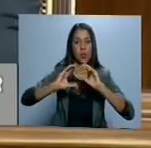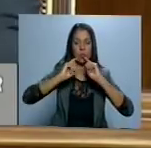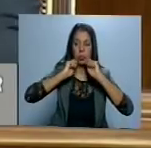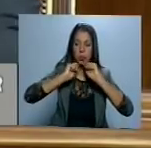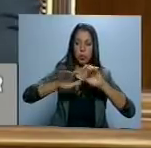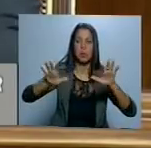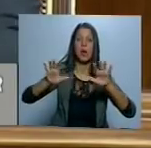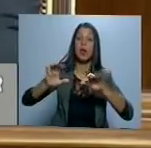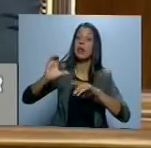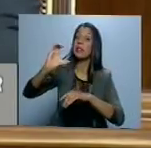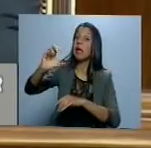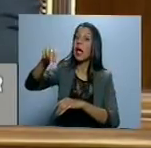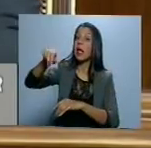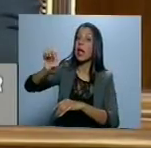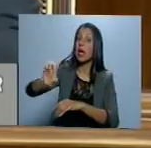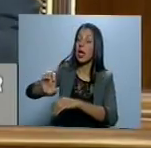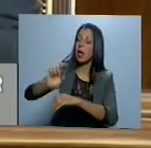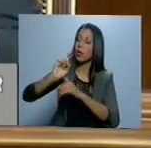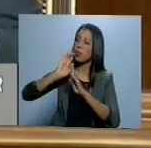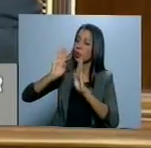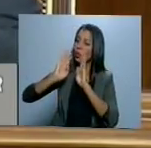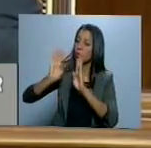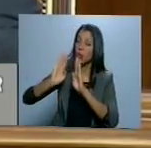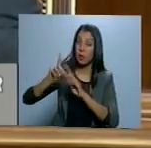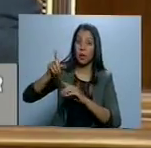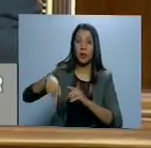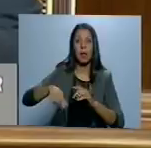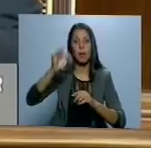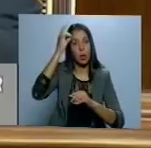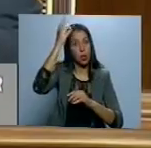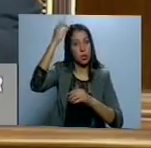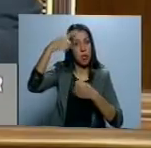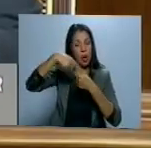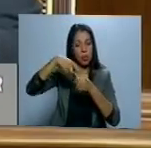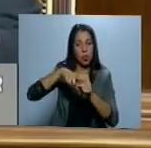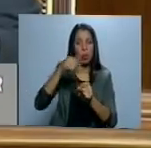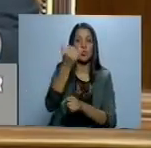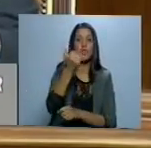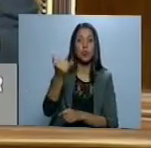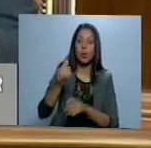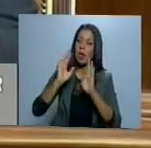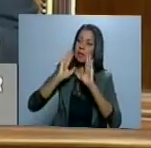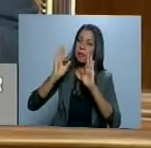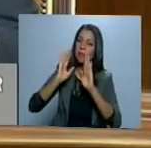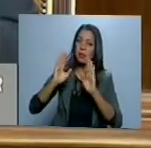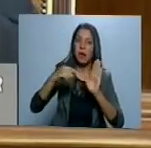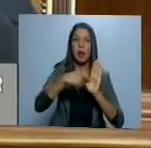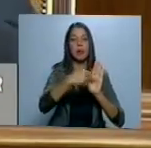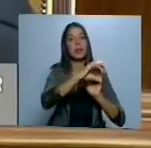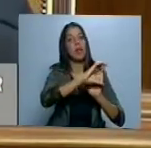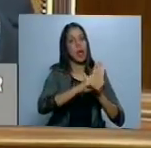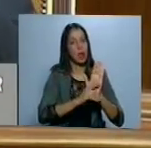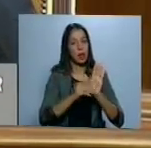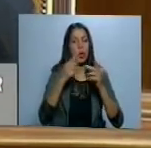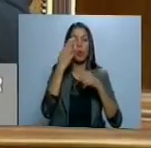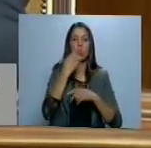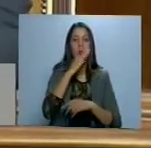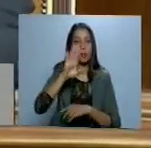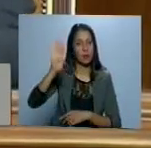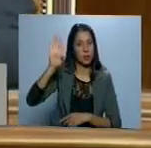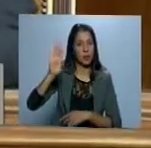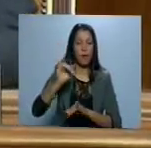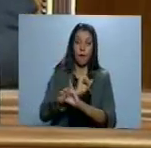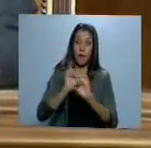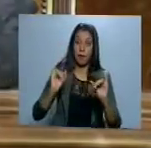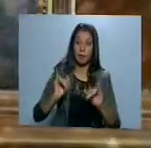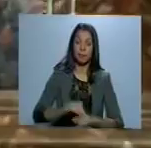al Consejo Nacional Electoral y al Consejo Legislativo del Estado Zulia. Es todo, ciudadana presidenta.